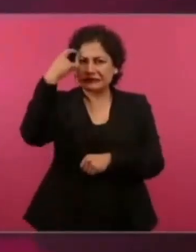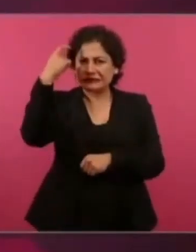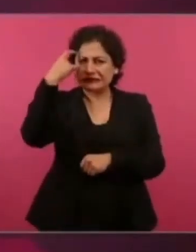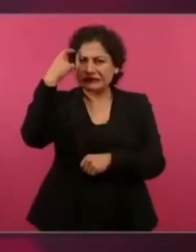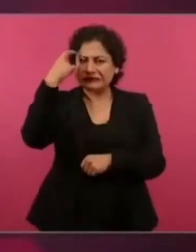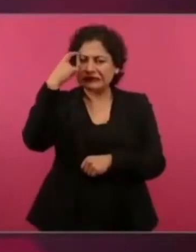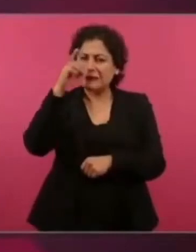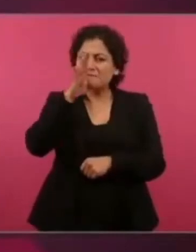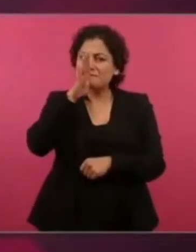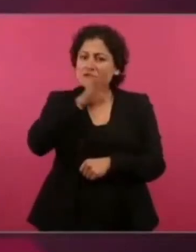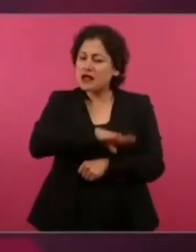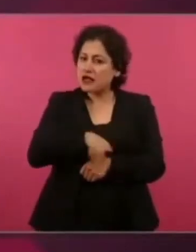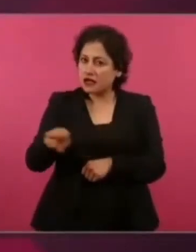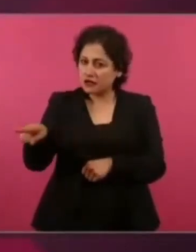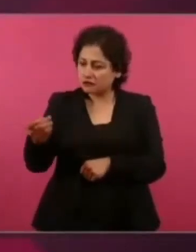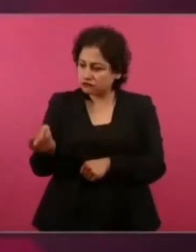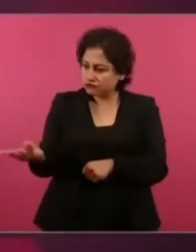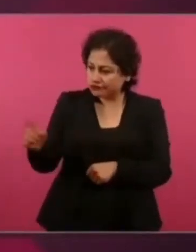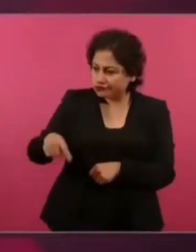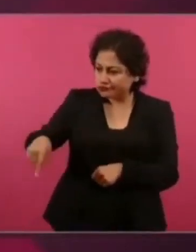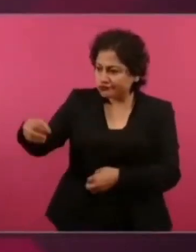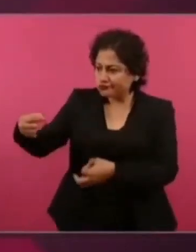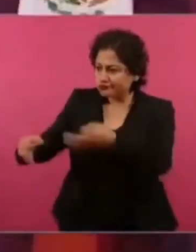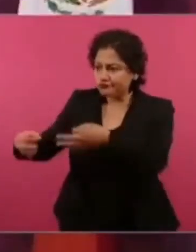de estos magistrados.